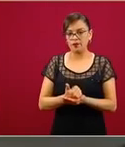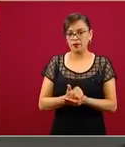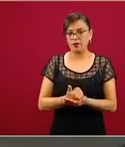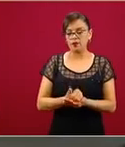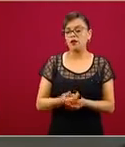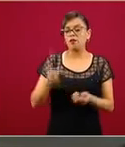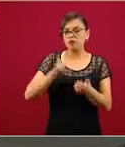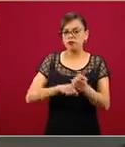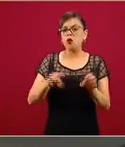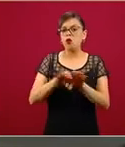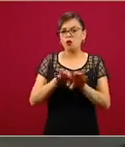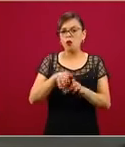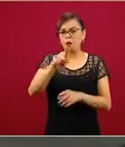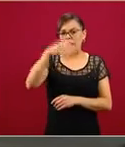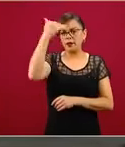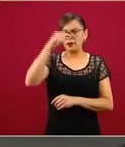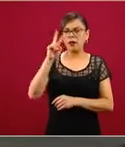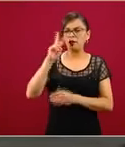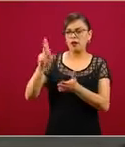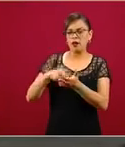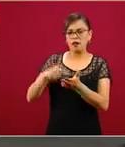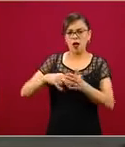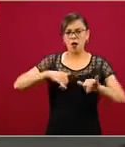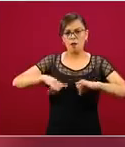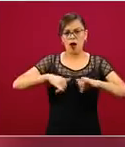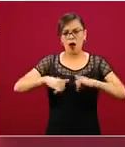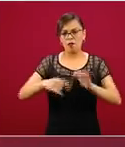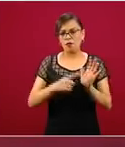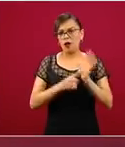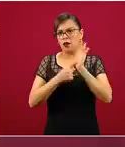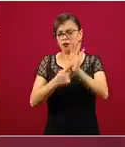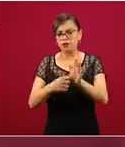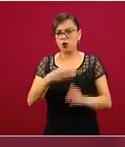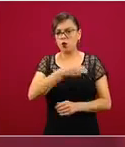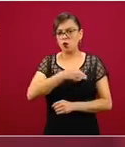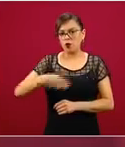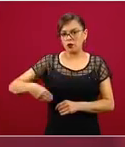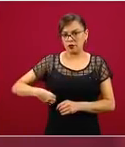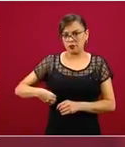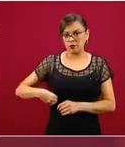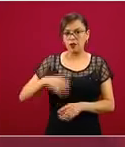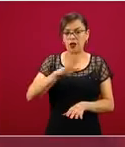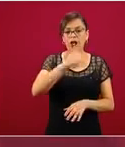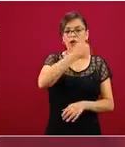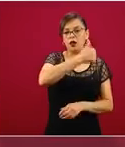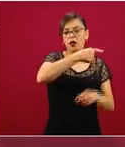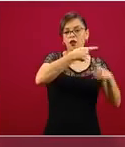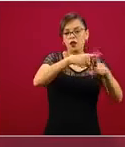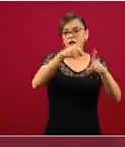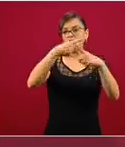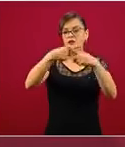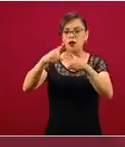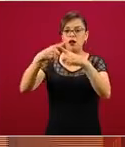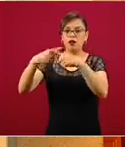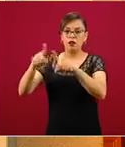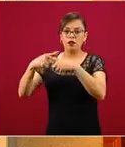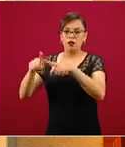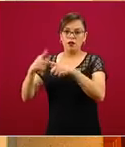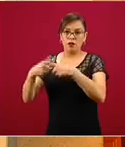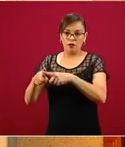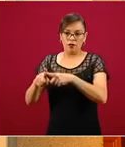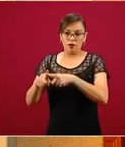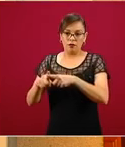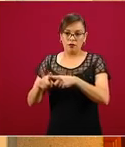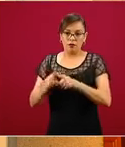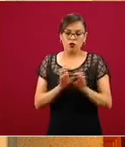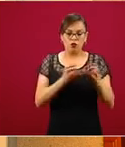municipal que mostré en la mañana, que la epidemia no se comporta de manera uniforme en todo el país, se comporta en pequeños parches, o no